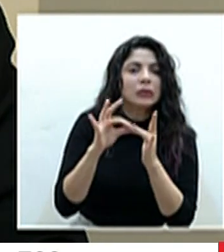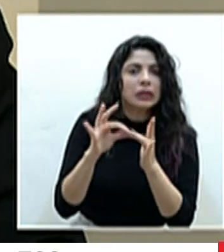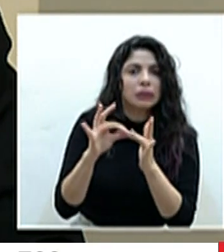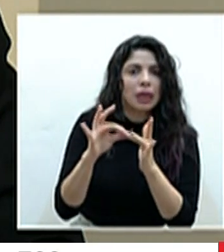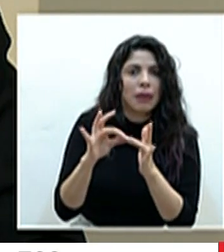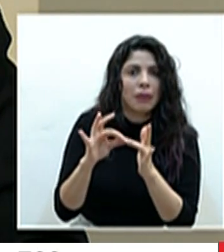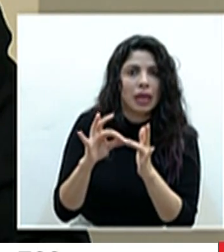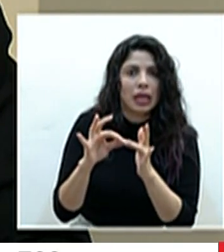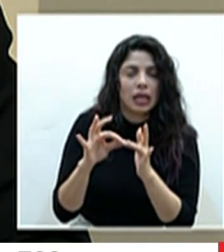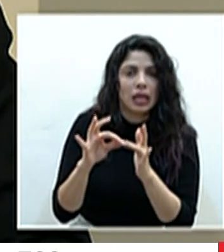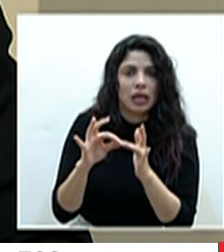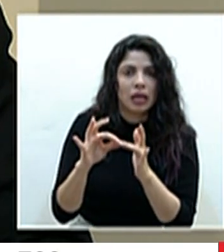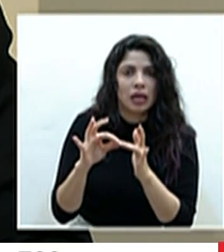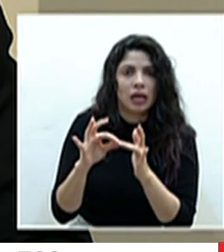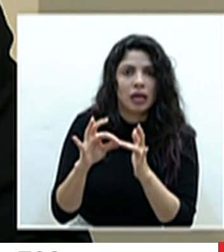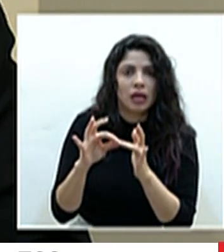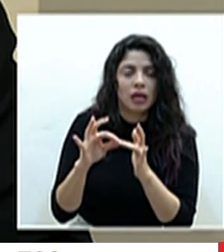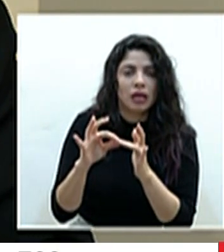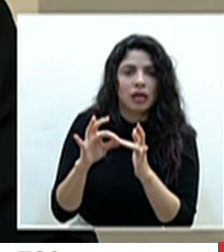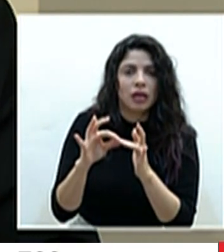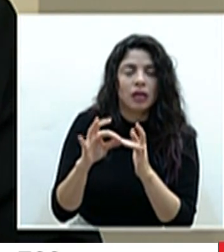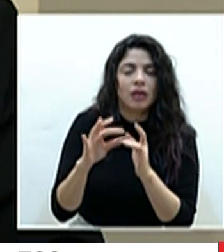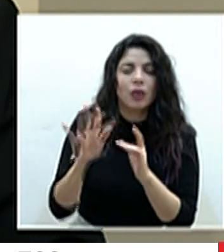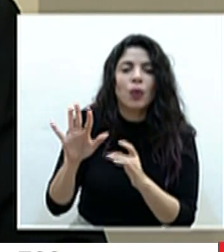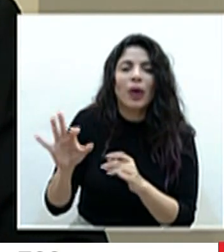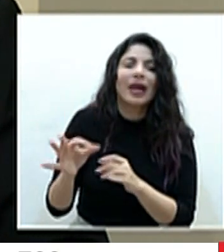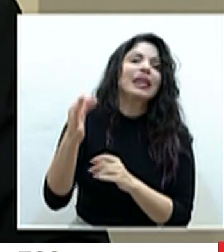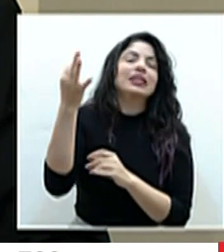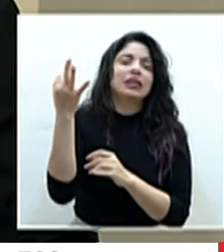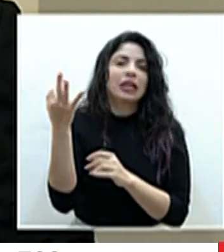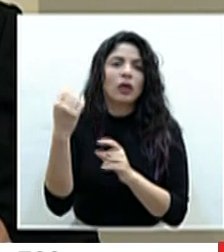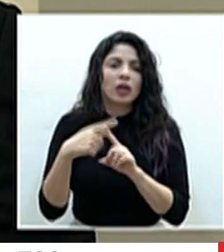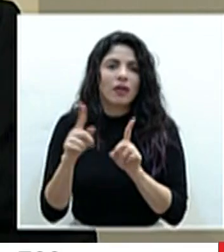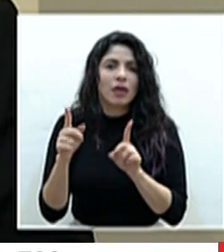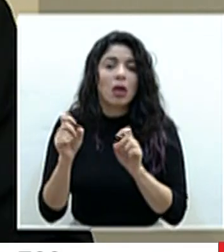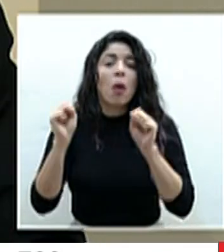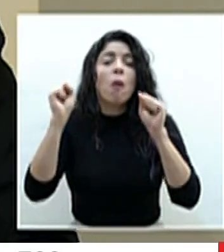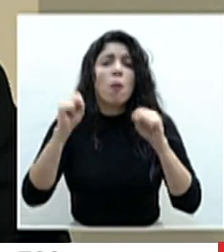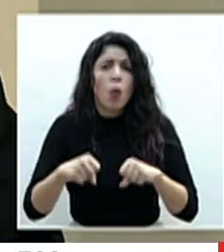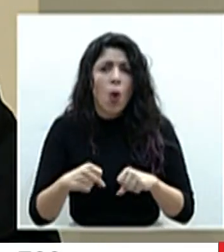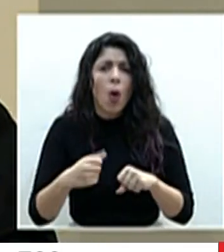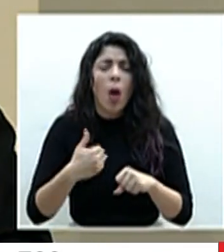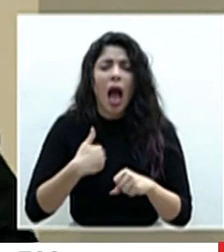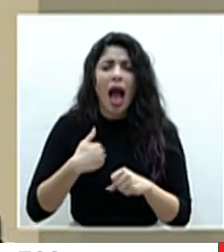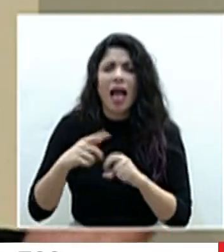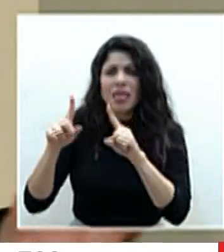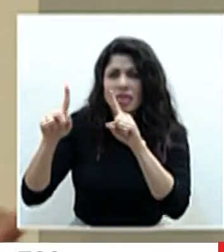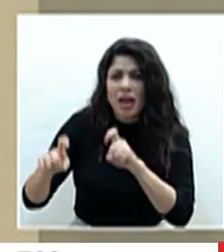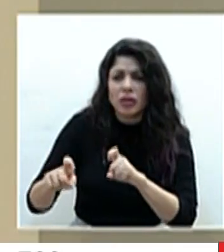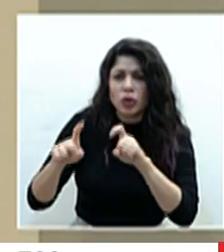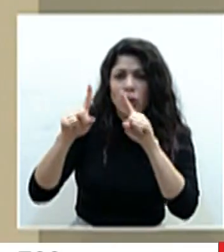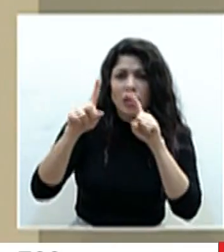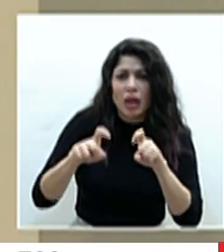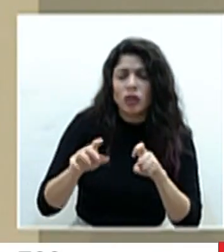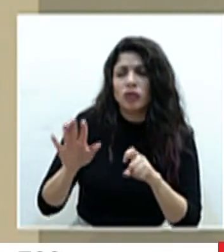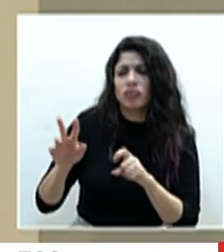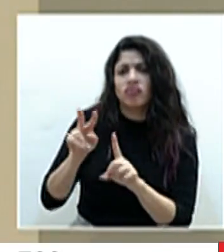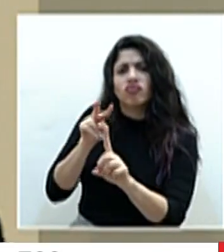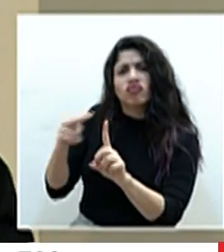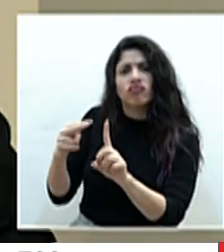refiero cuando hablo de estilo para hacer. Podemos tener diagnósticos parecidos de una